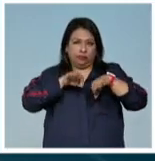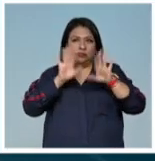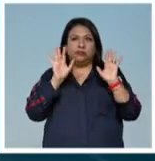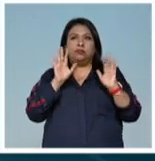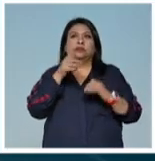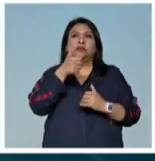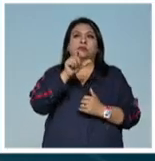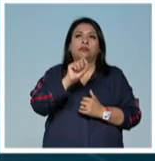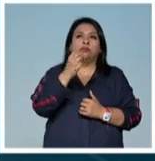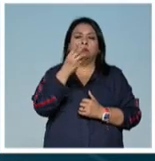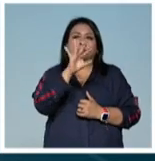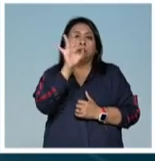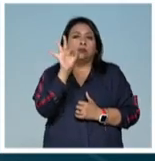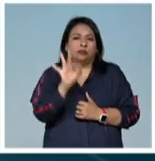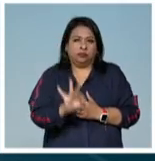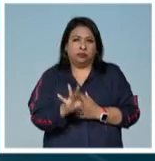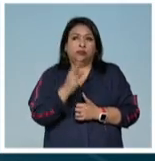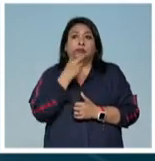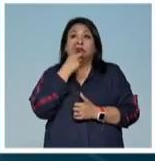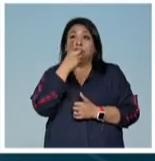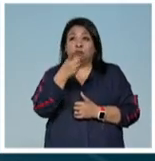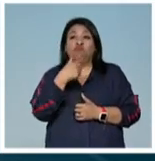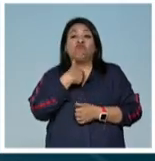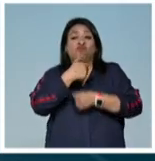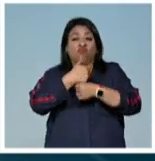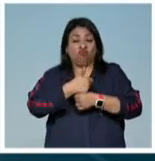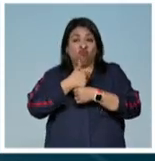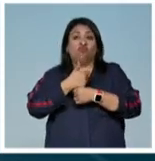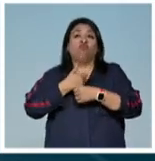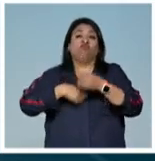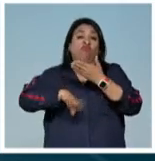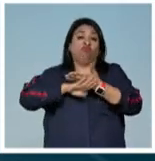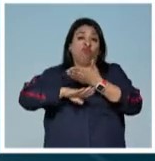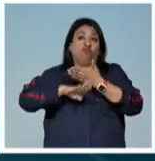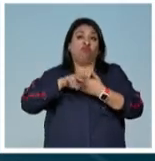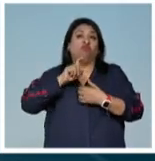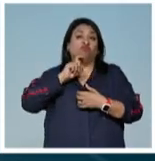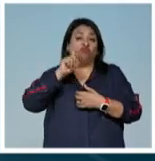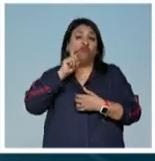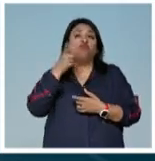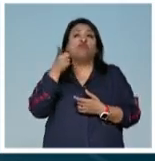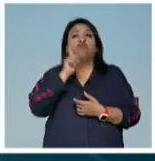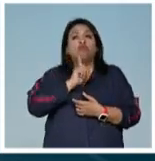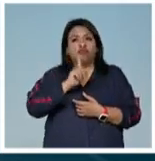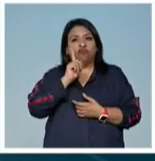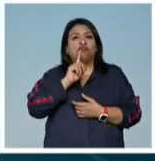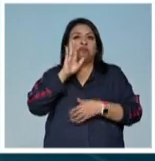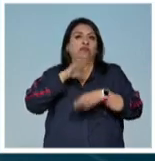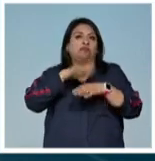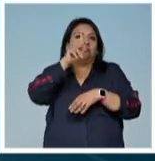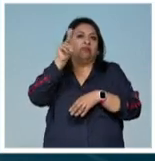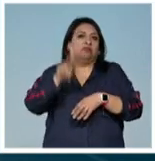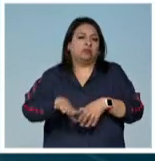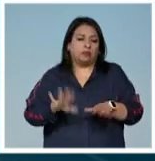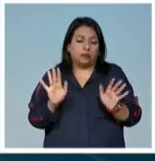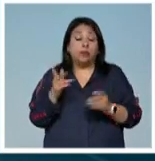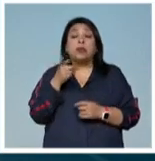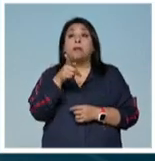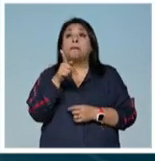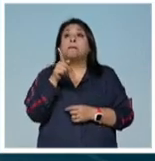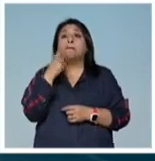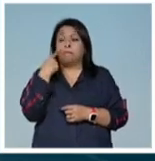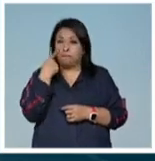el 6.3% declaró haber sufrido violencia y acoso sexual, y las mujeres las más expuestas.